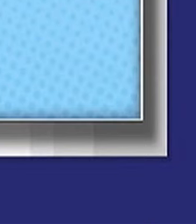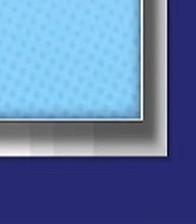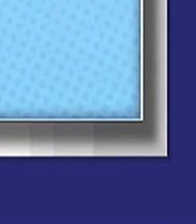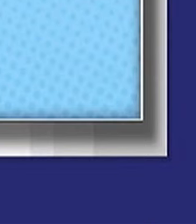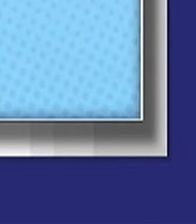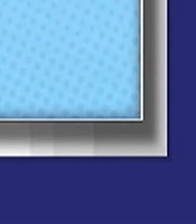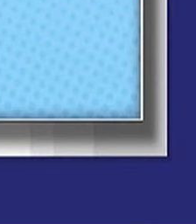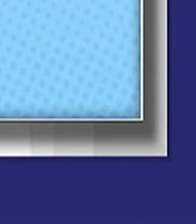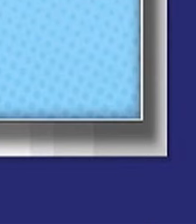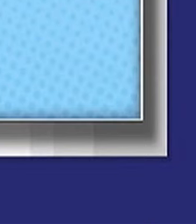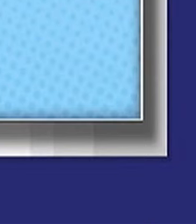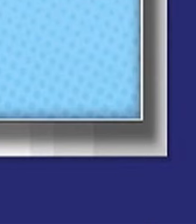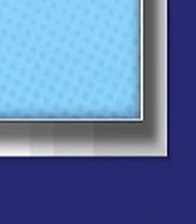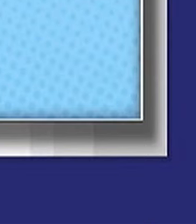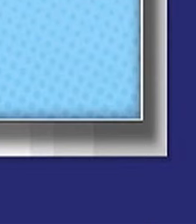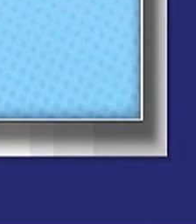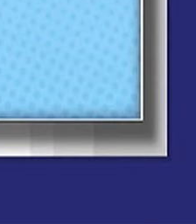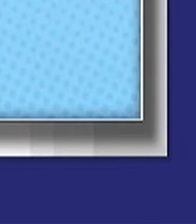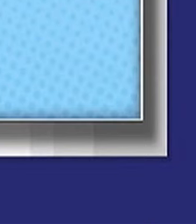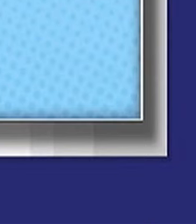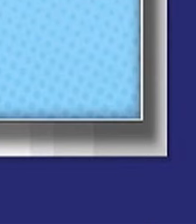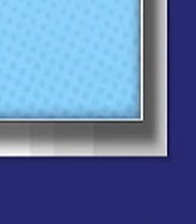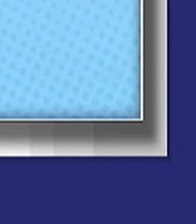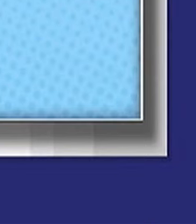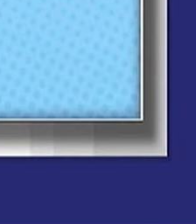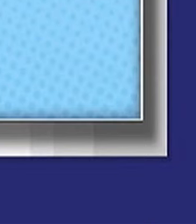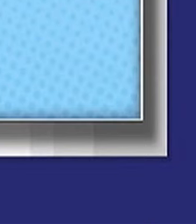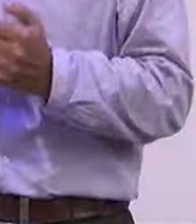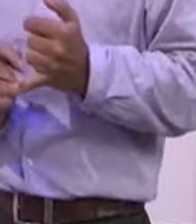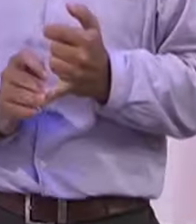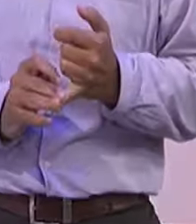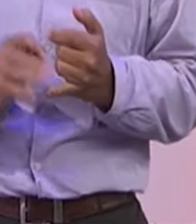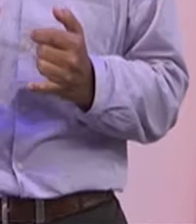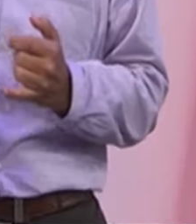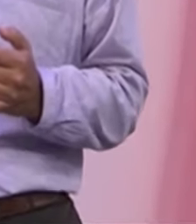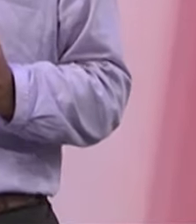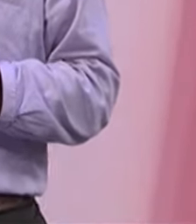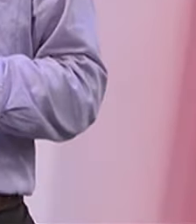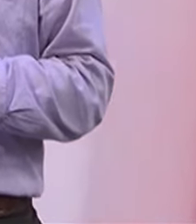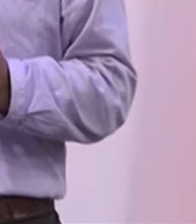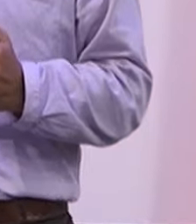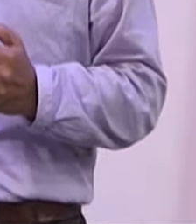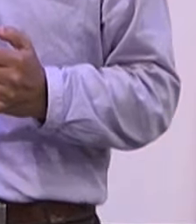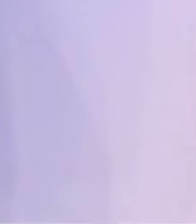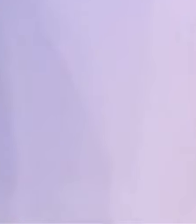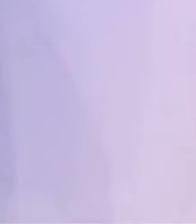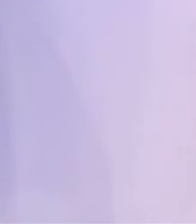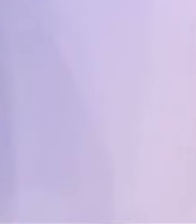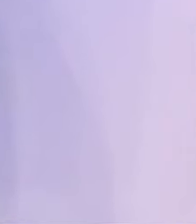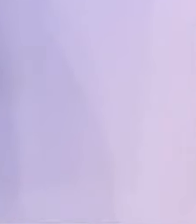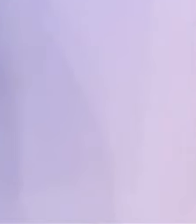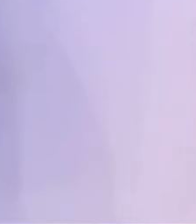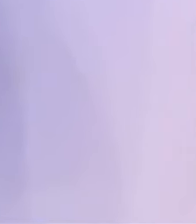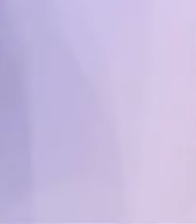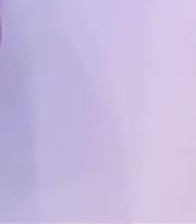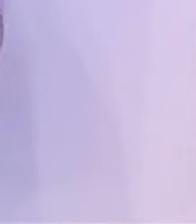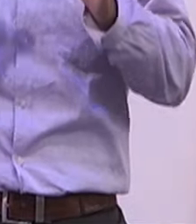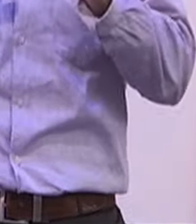cosa, así vamos a estar iniciando las preguntas, por lo menos what quiere decir qué, cuál o